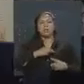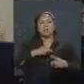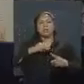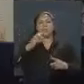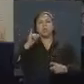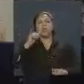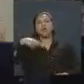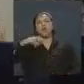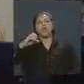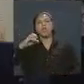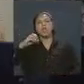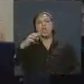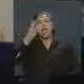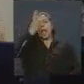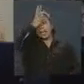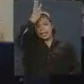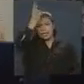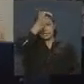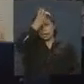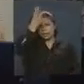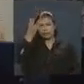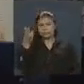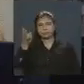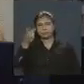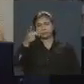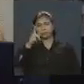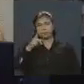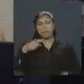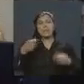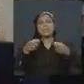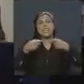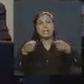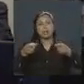Así que solicito por su intermedio, presidente, que se realice esta gestión.